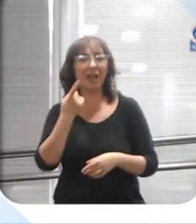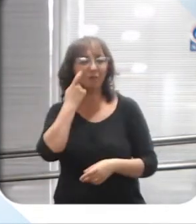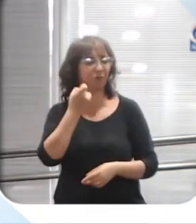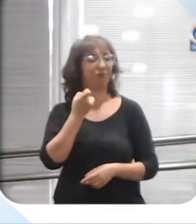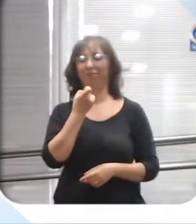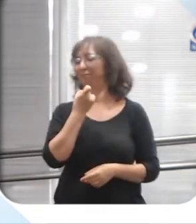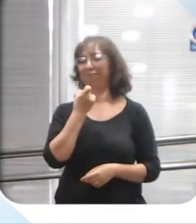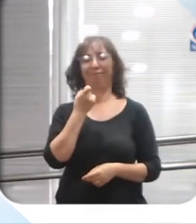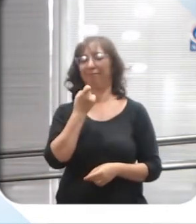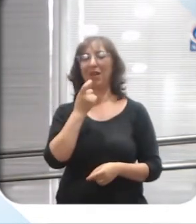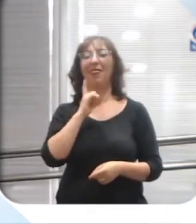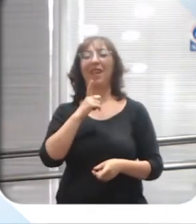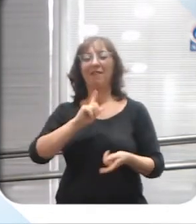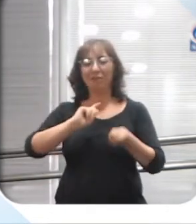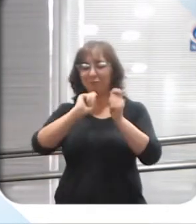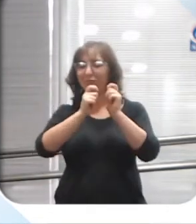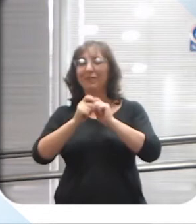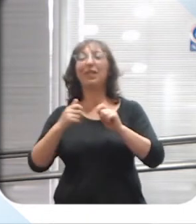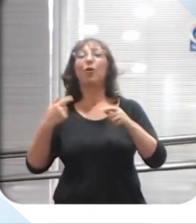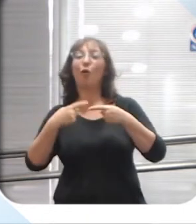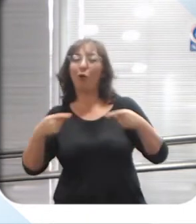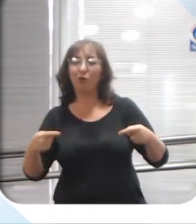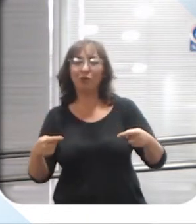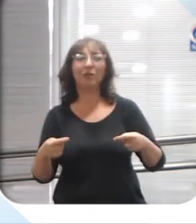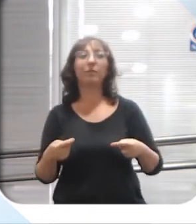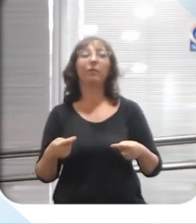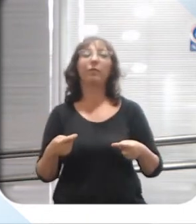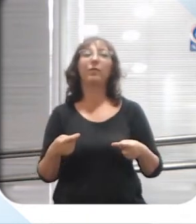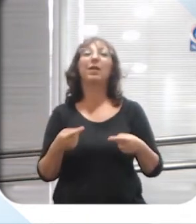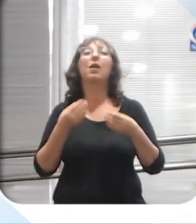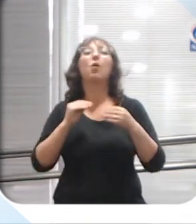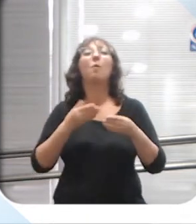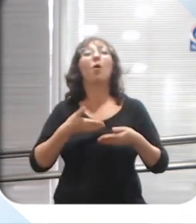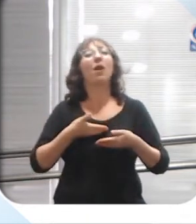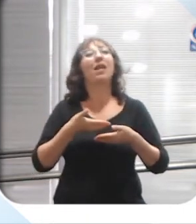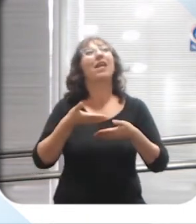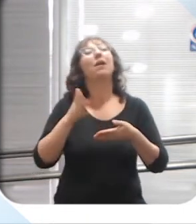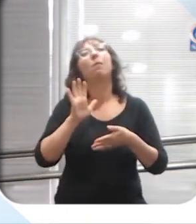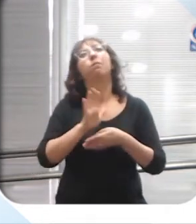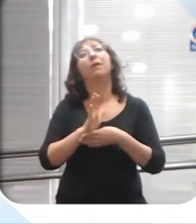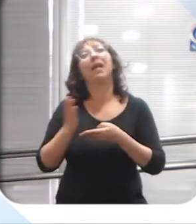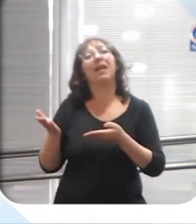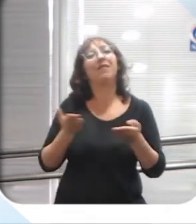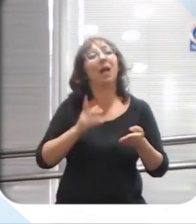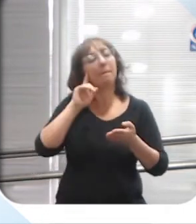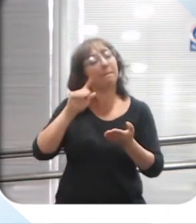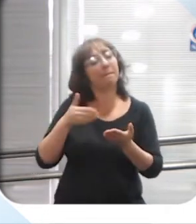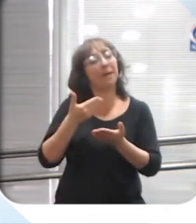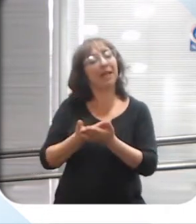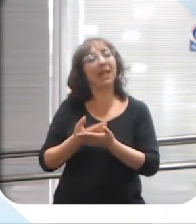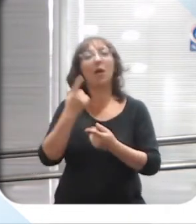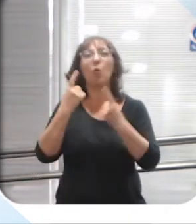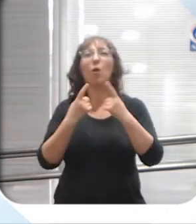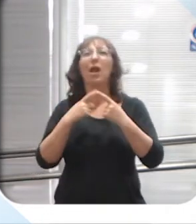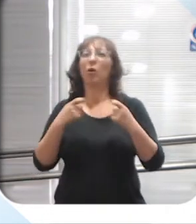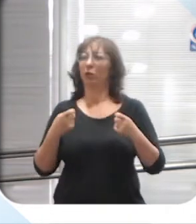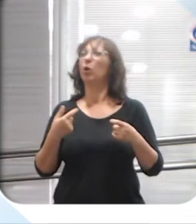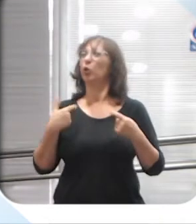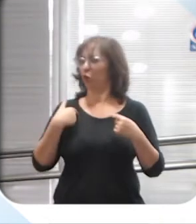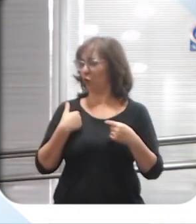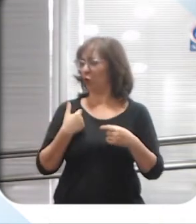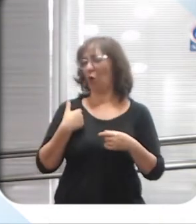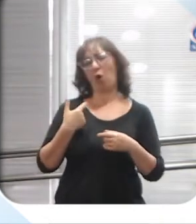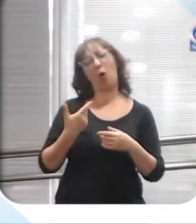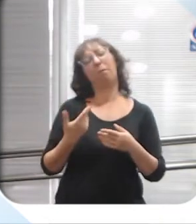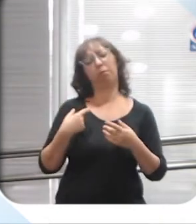que no, y nada, es como la invitación es como a eso, a plantearse, a ver, porque a veces uno siente, no, yo soy